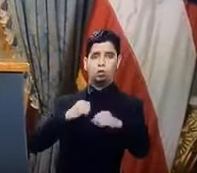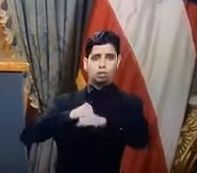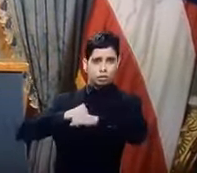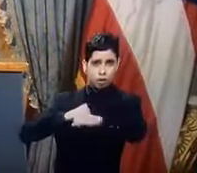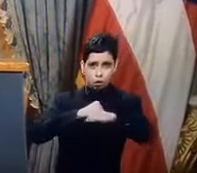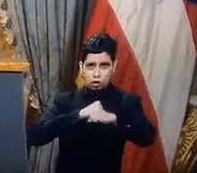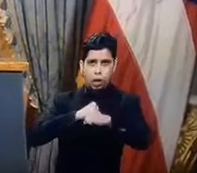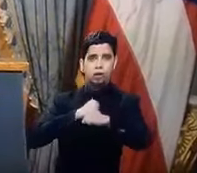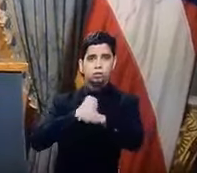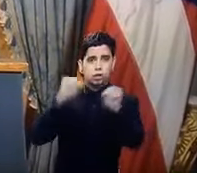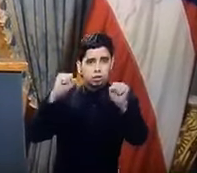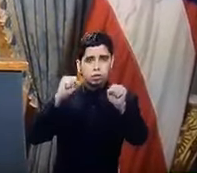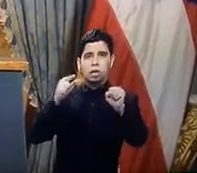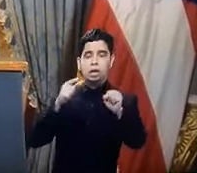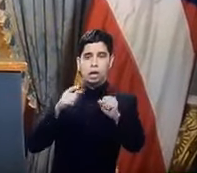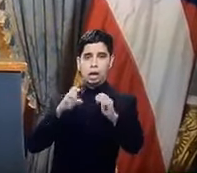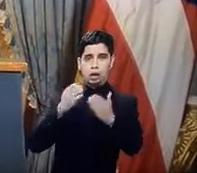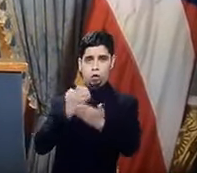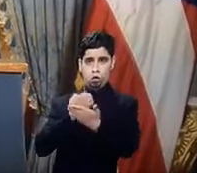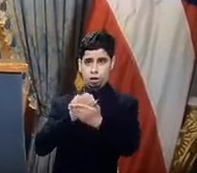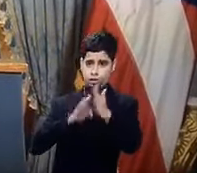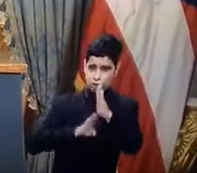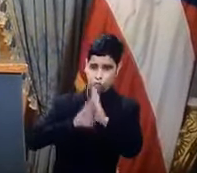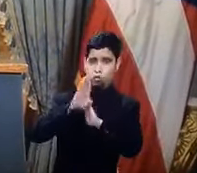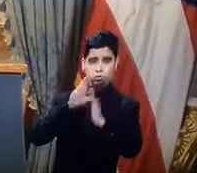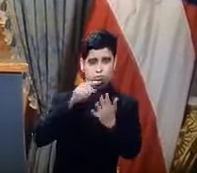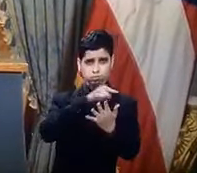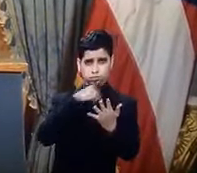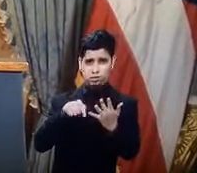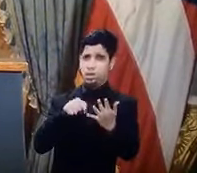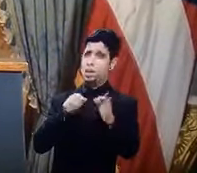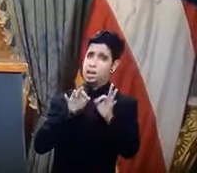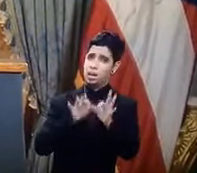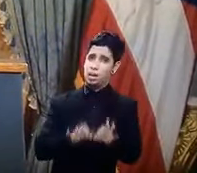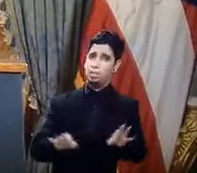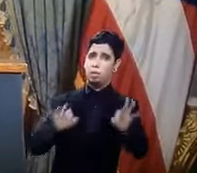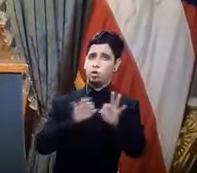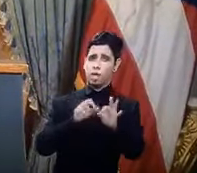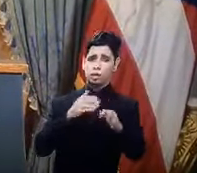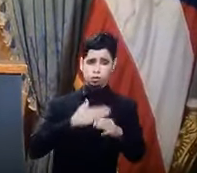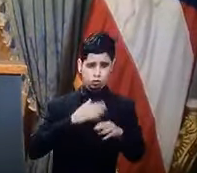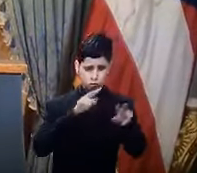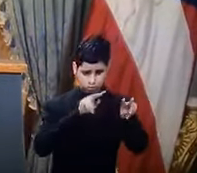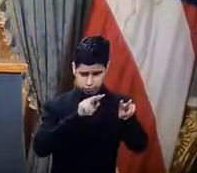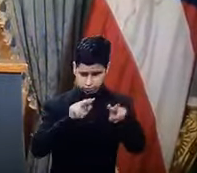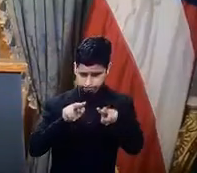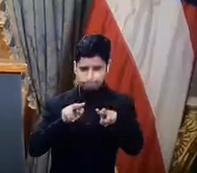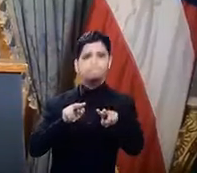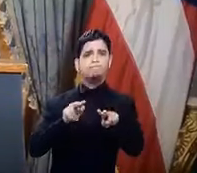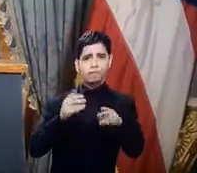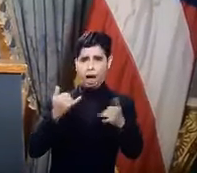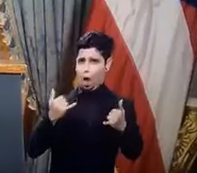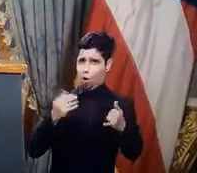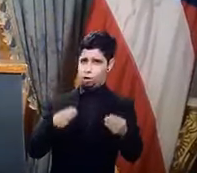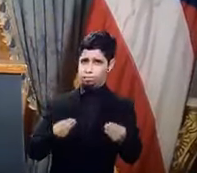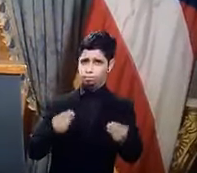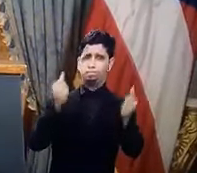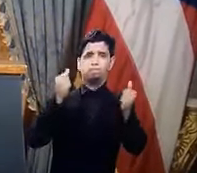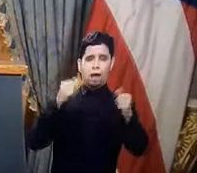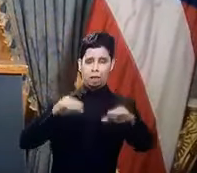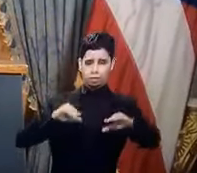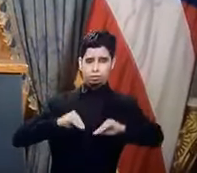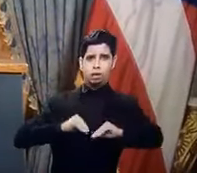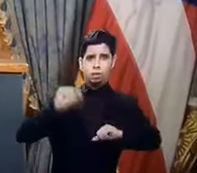el crecimiento económico son asuntos que marcan la más alta prioridad de mis atenciones de manera inmediata al asumir este